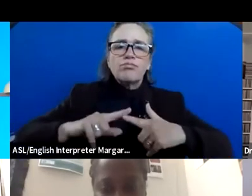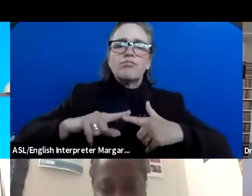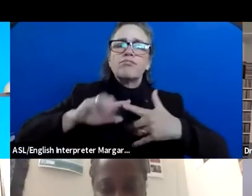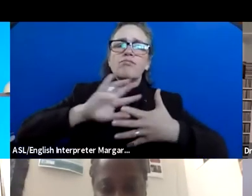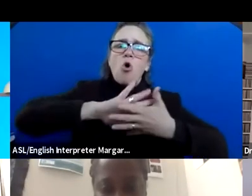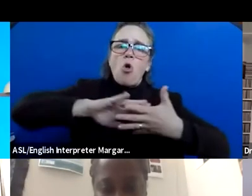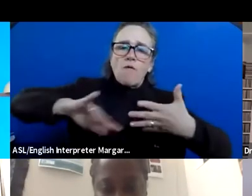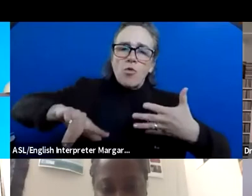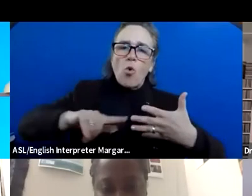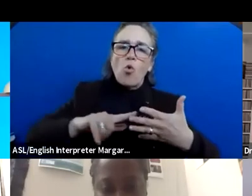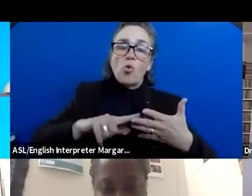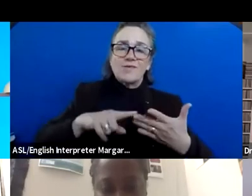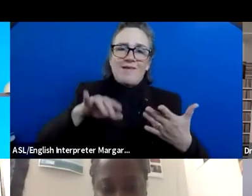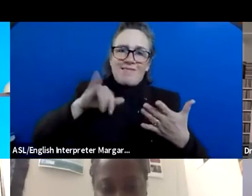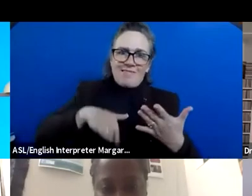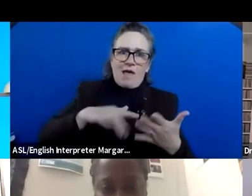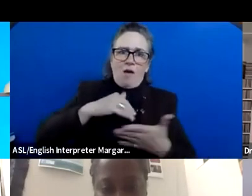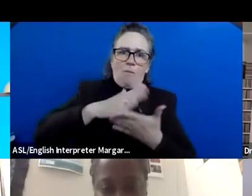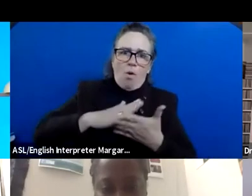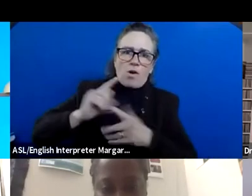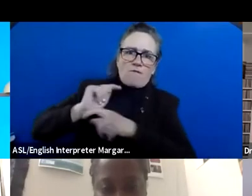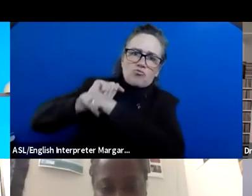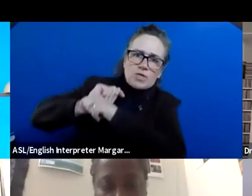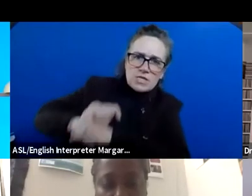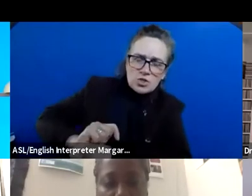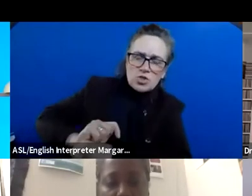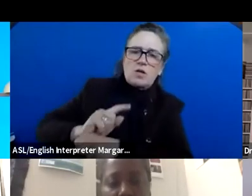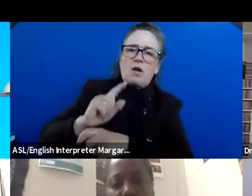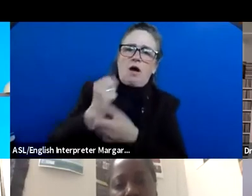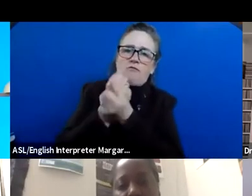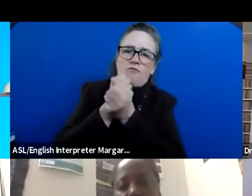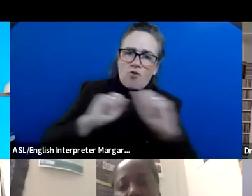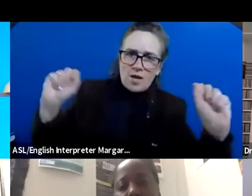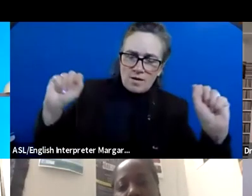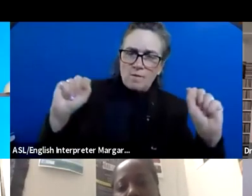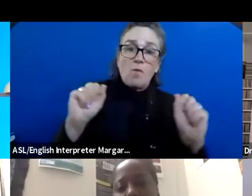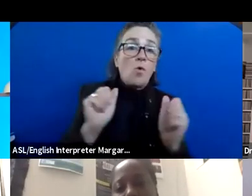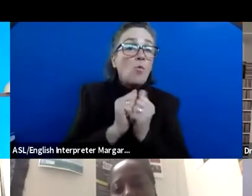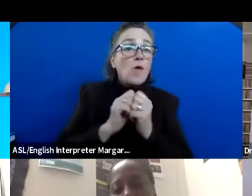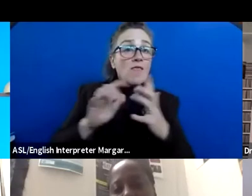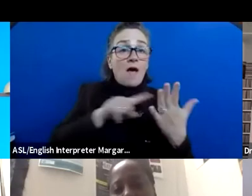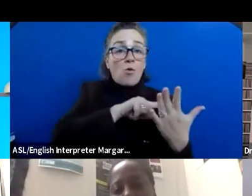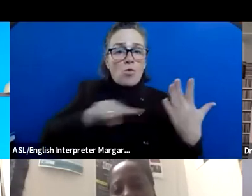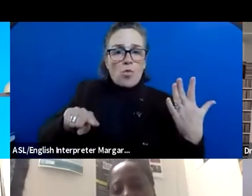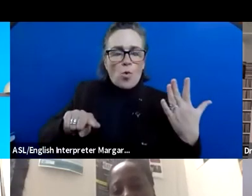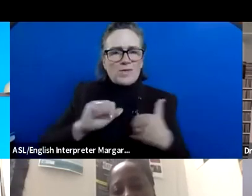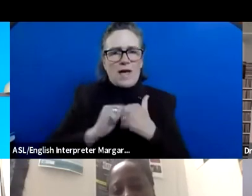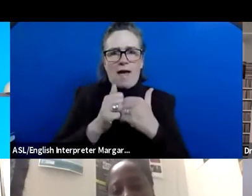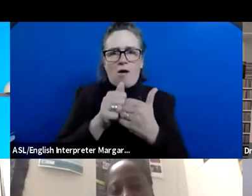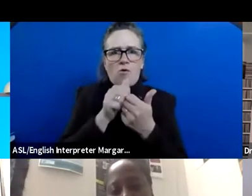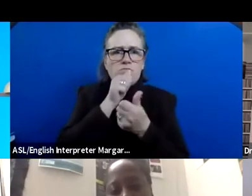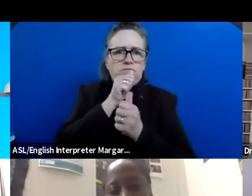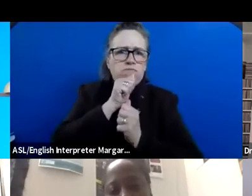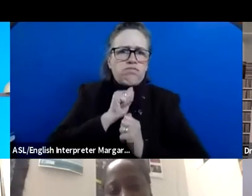duda no hubiéramos podido soportar esta barbarie de lo que ha sido el conflicto armado en nuestro país si el arte, la